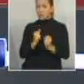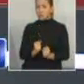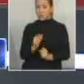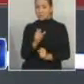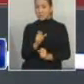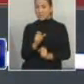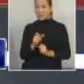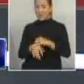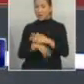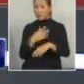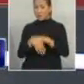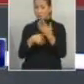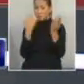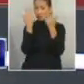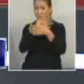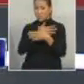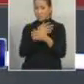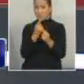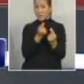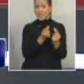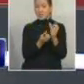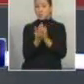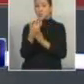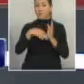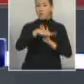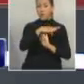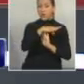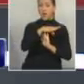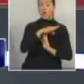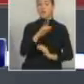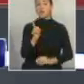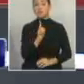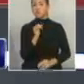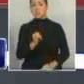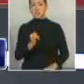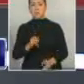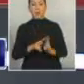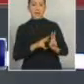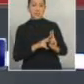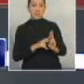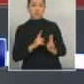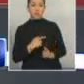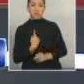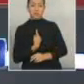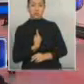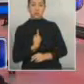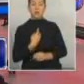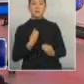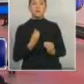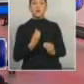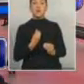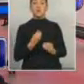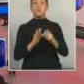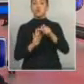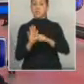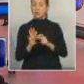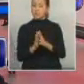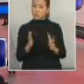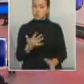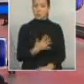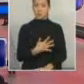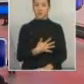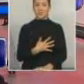más revueltas de lo que pareciera dentro de la nueva mayoría. No, siempre lo hacemos a la hora de un proyecto importante, además un proyecto que